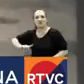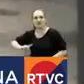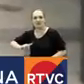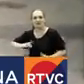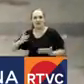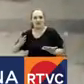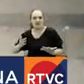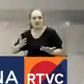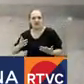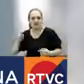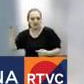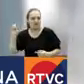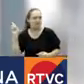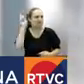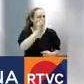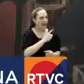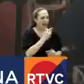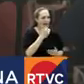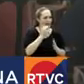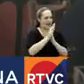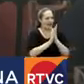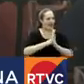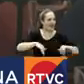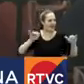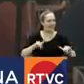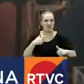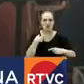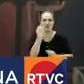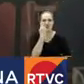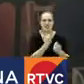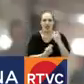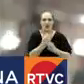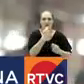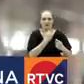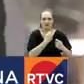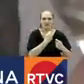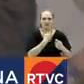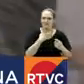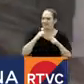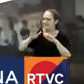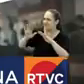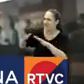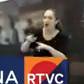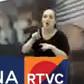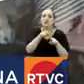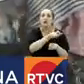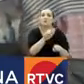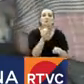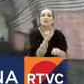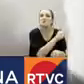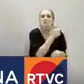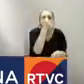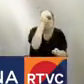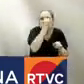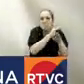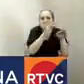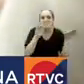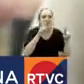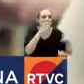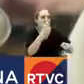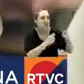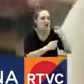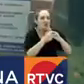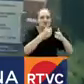negocios, y como el local no está empoderado de su cultura, o no la aprecia, no la quiere, o no la